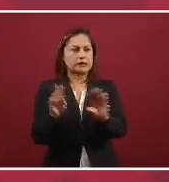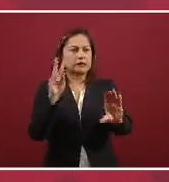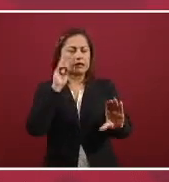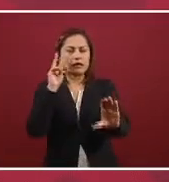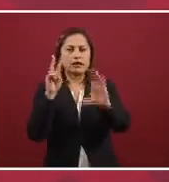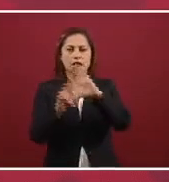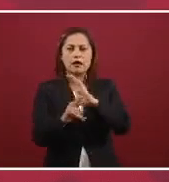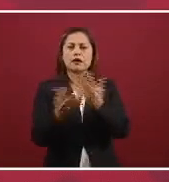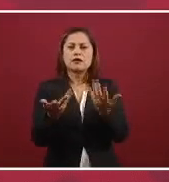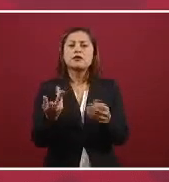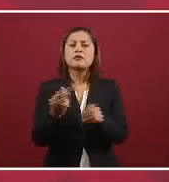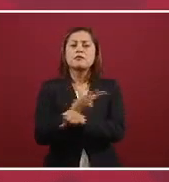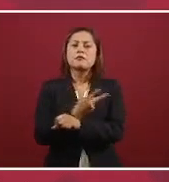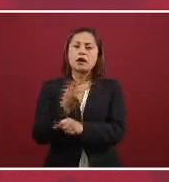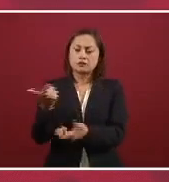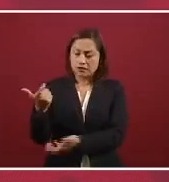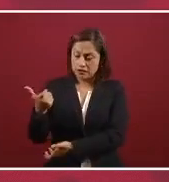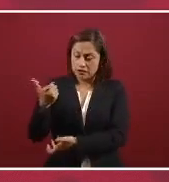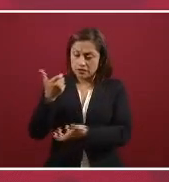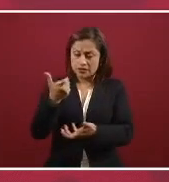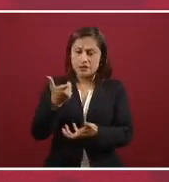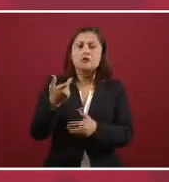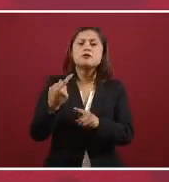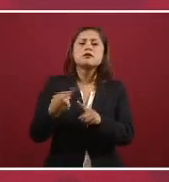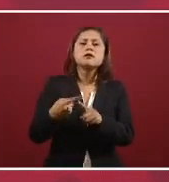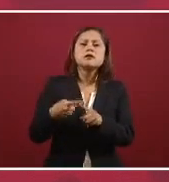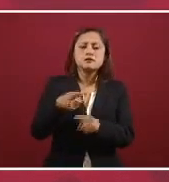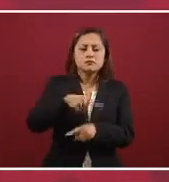destino del presupuesto, porque es dinero del pueblo.